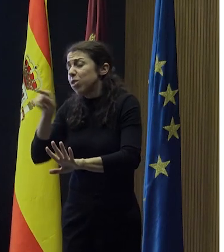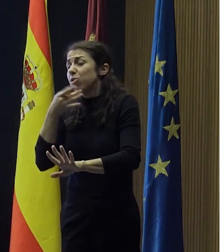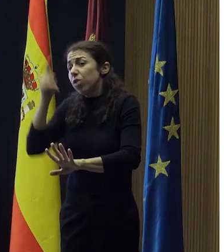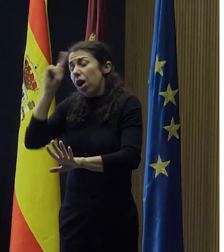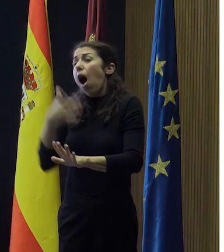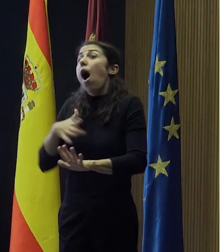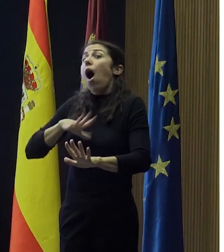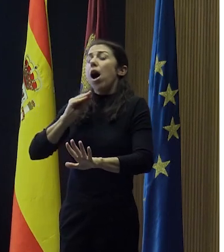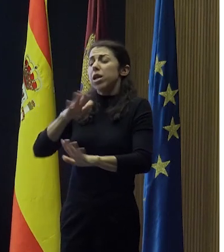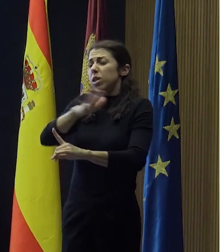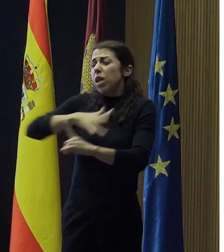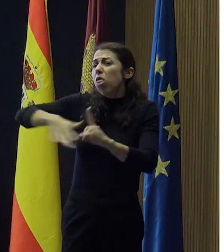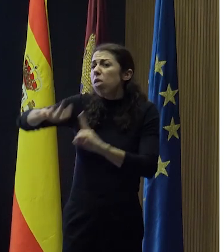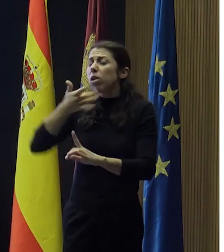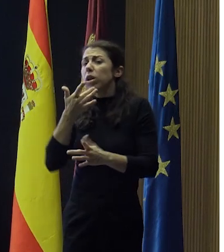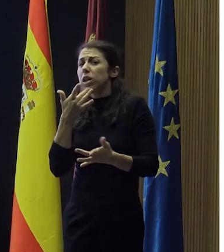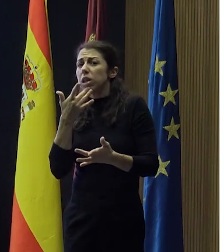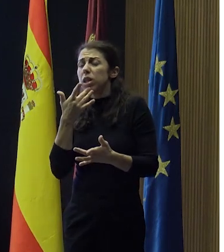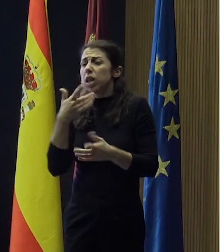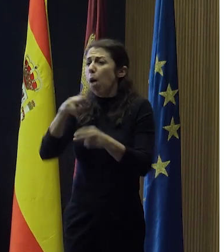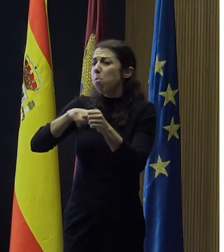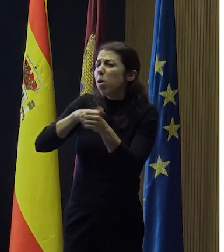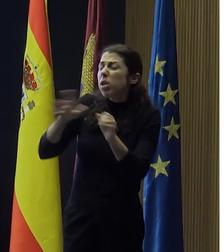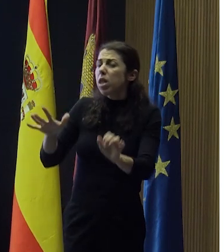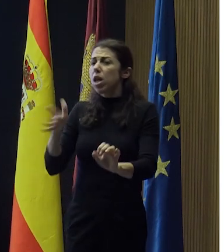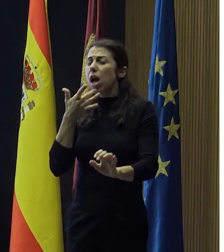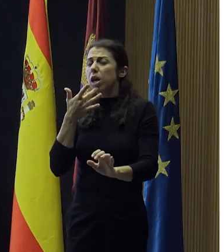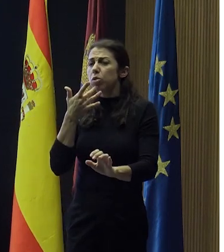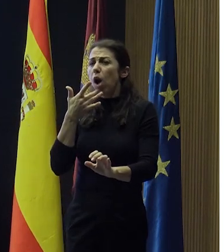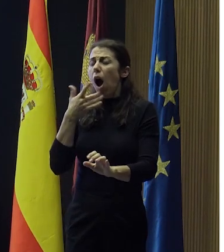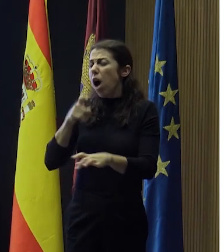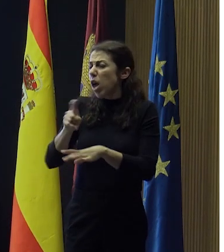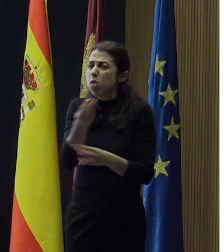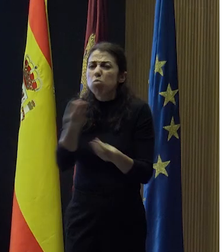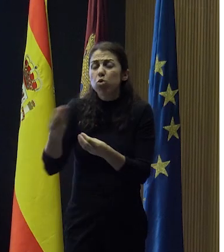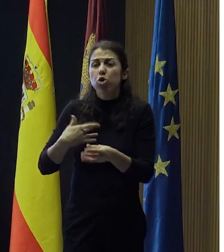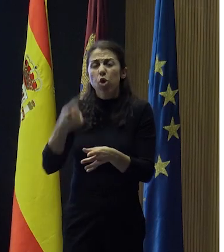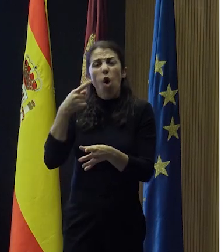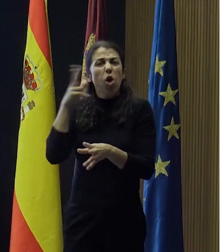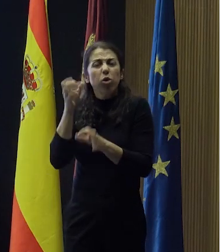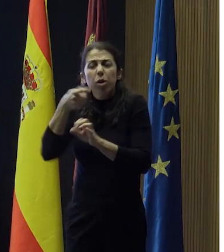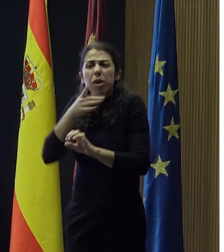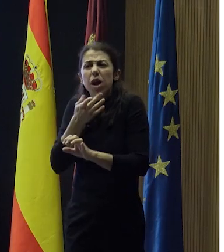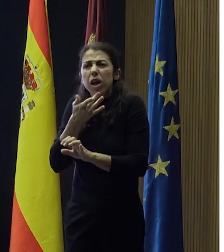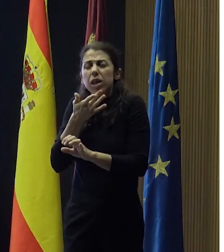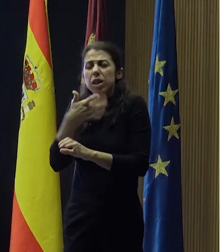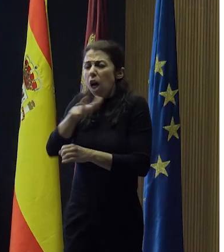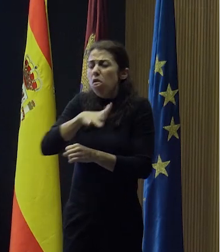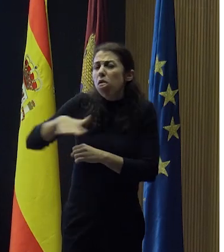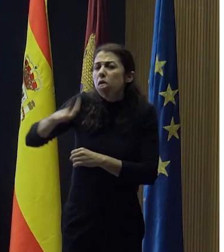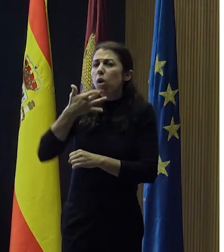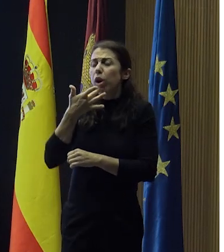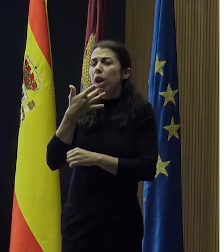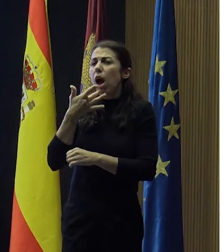que dicen, en esta zona, en esta provincia, hay mucho cáncer. Y yo también he oído que dicen, en esta zona